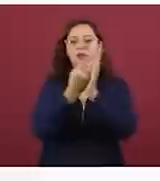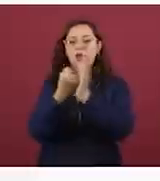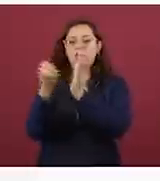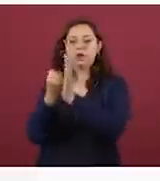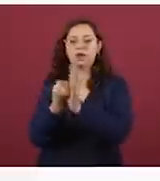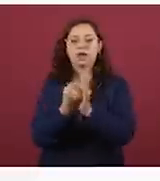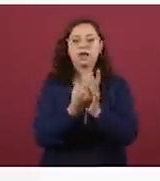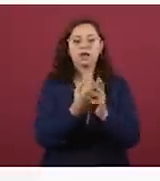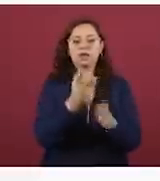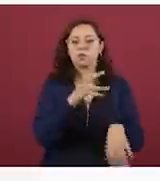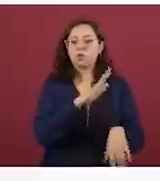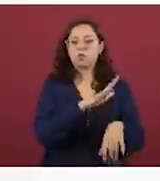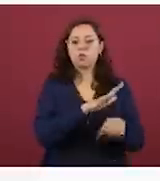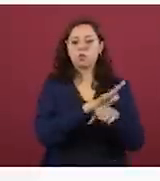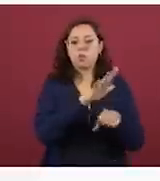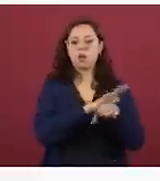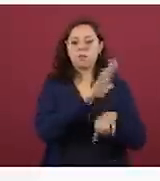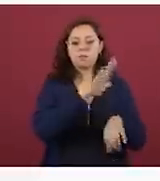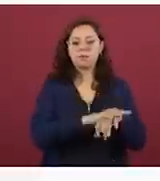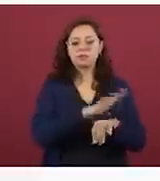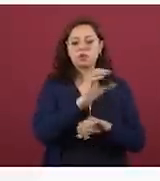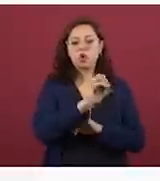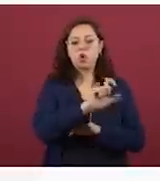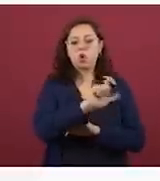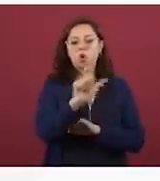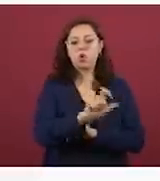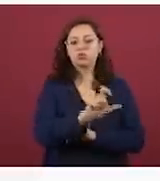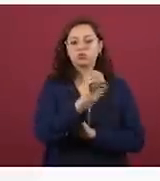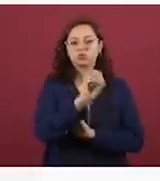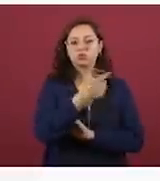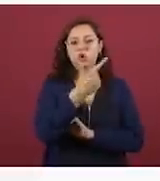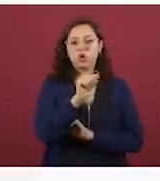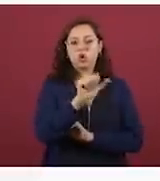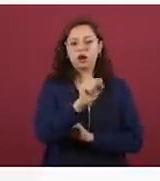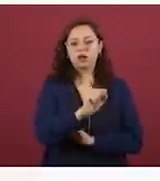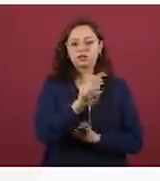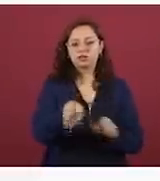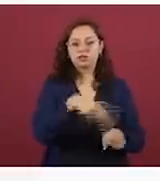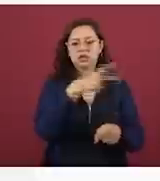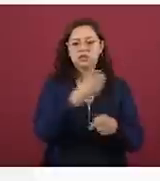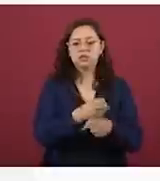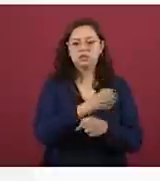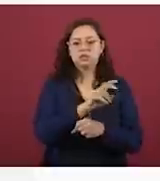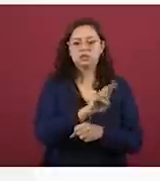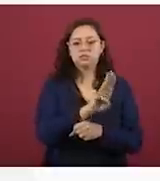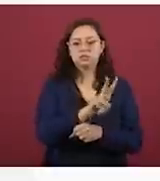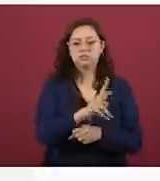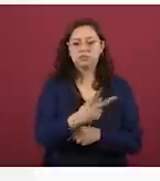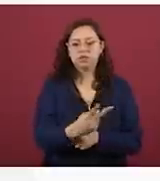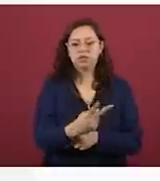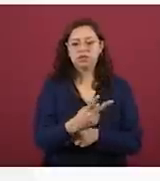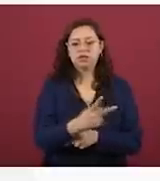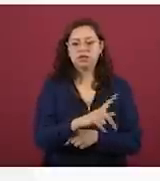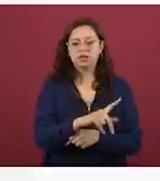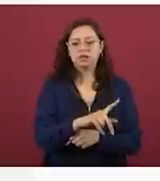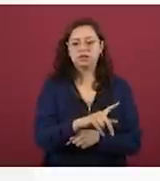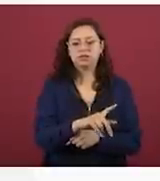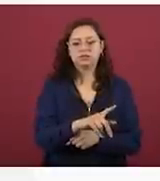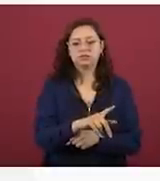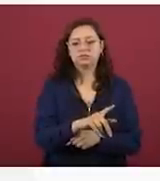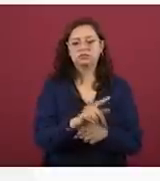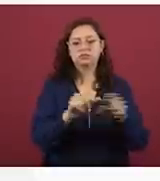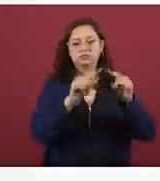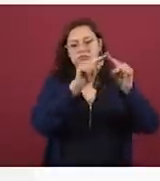registradas es Oxogas, luego le sigue BP, y ahí tenemos ya